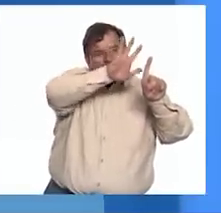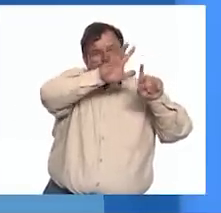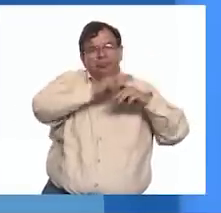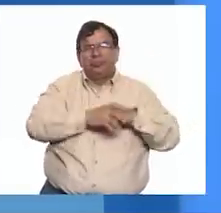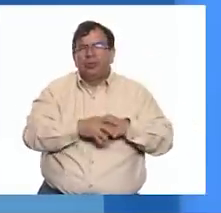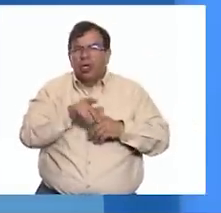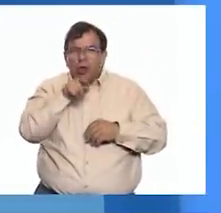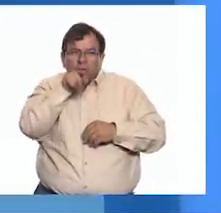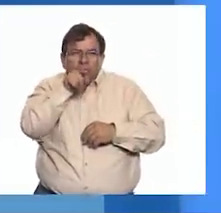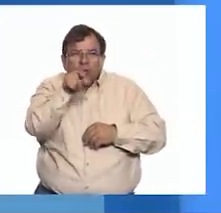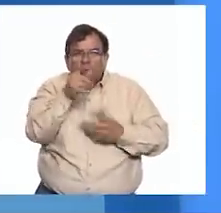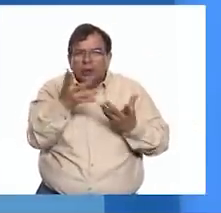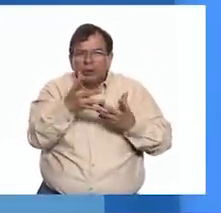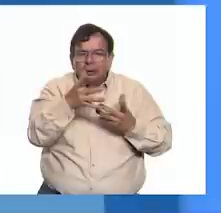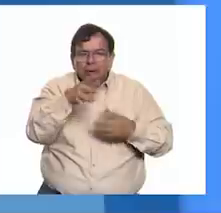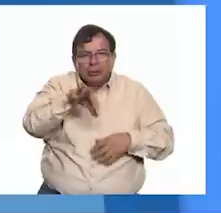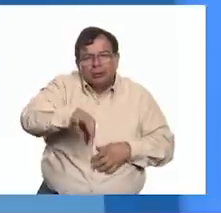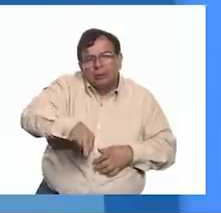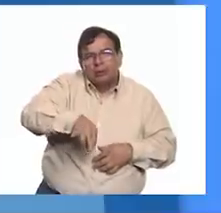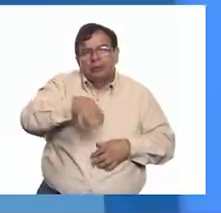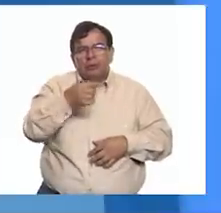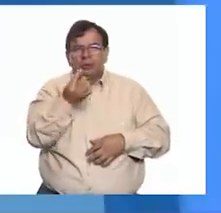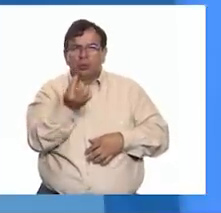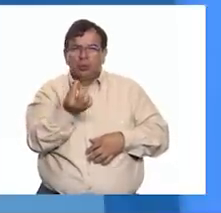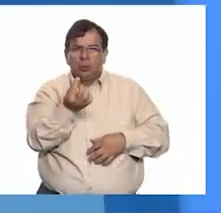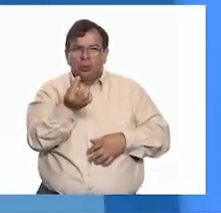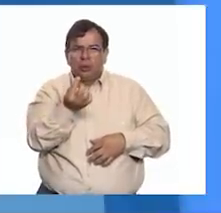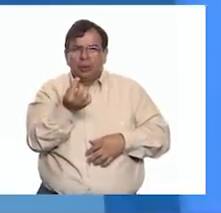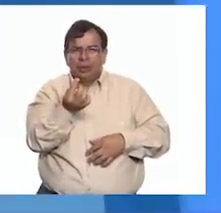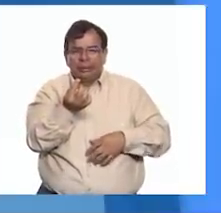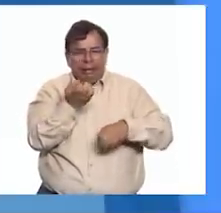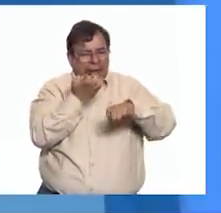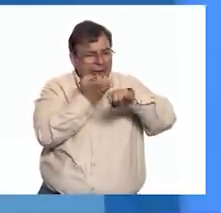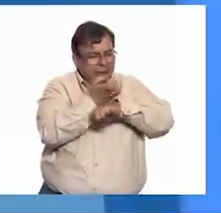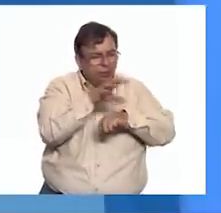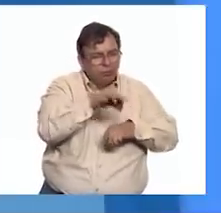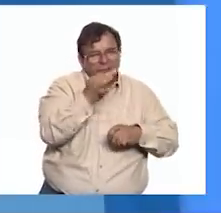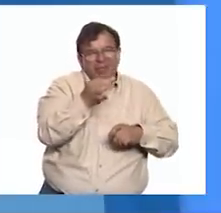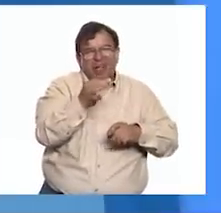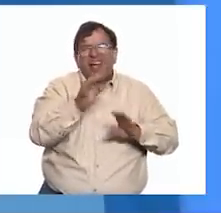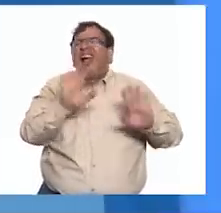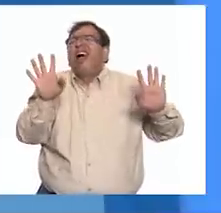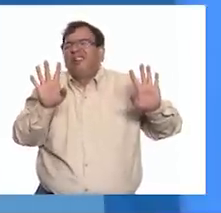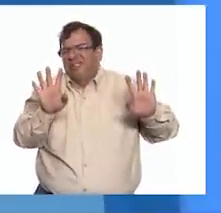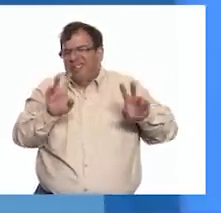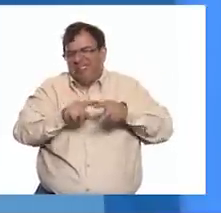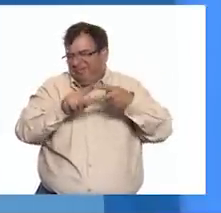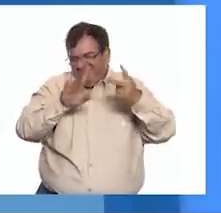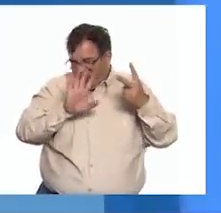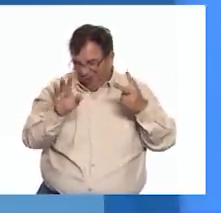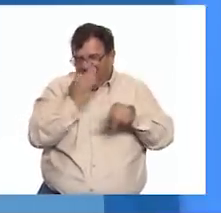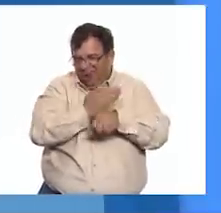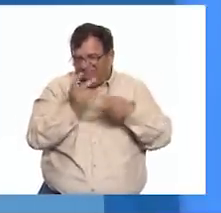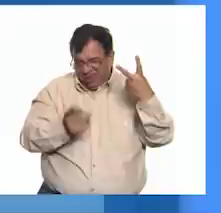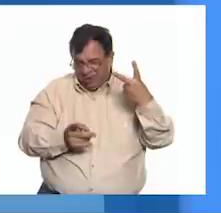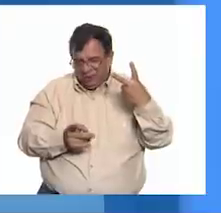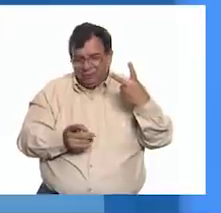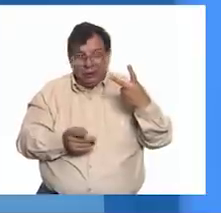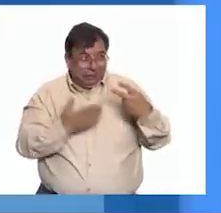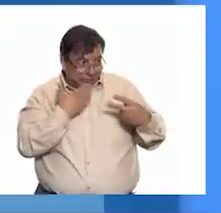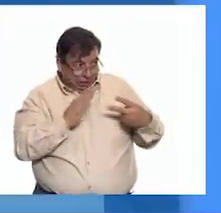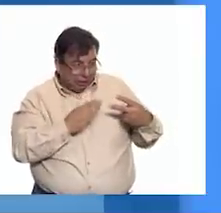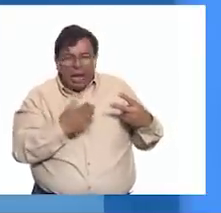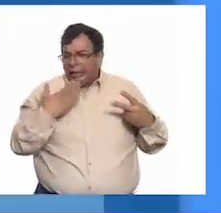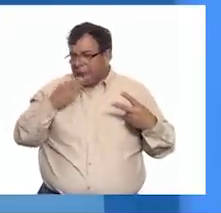que tienes que hacer es sacar una de cada entidad. Bueno, nada más veremos dos, ¿te parece? Me parece bien. Y